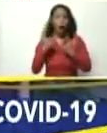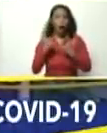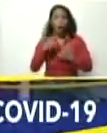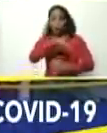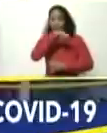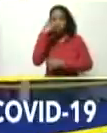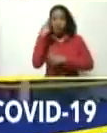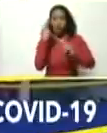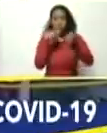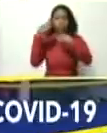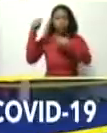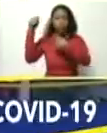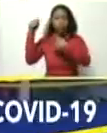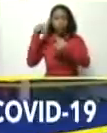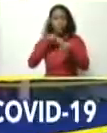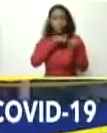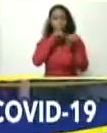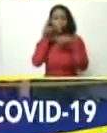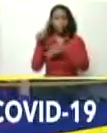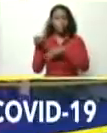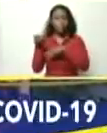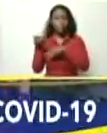narcotraficante, es